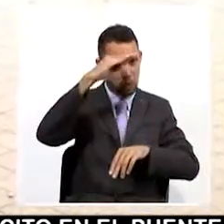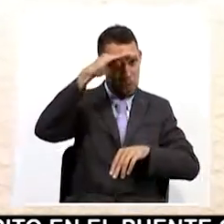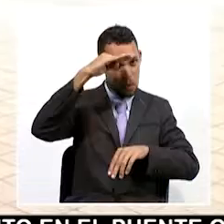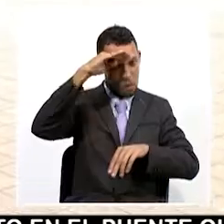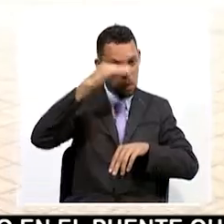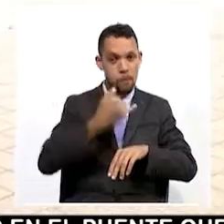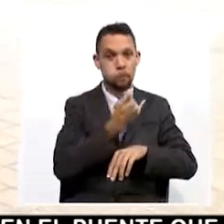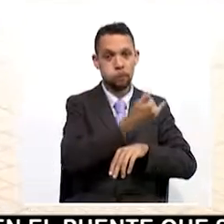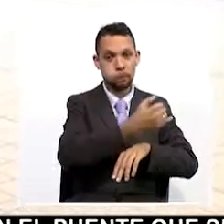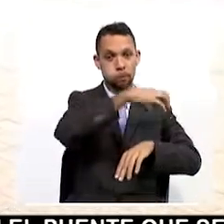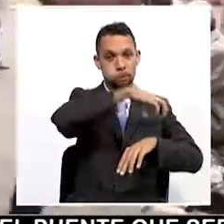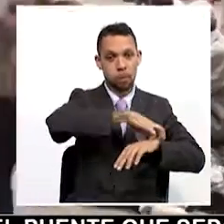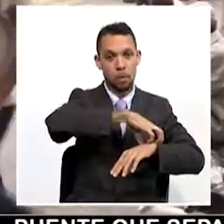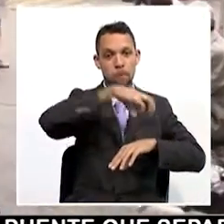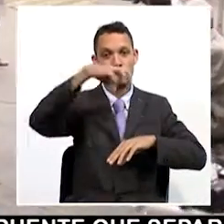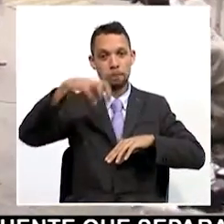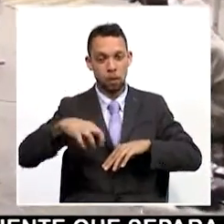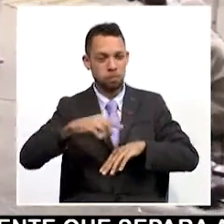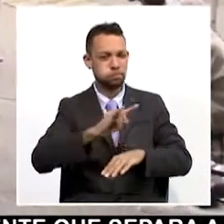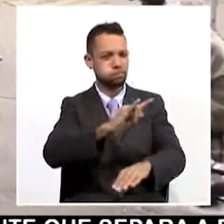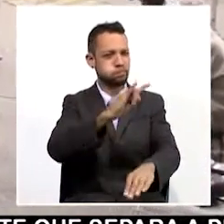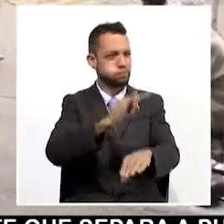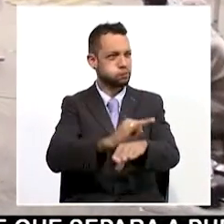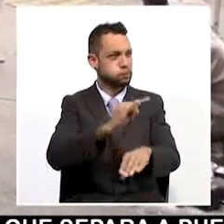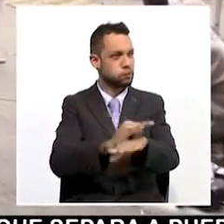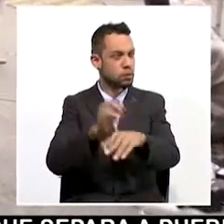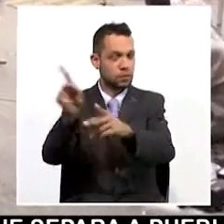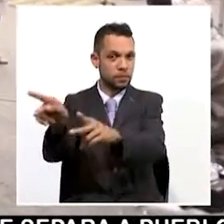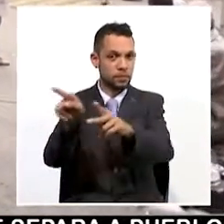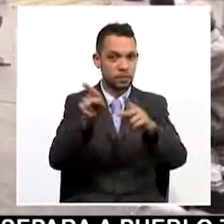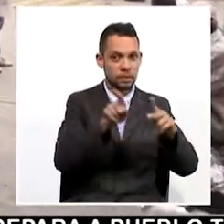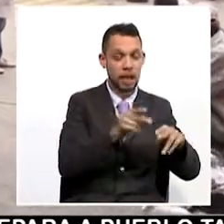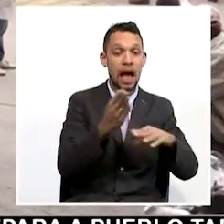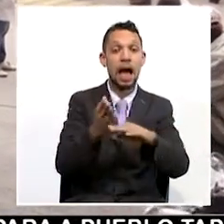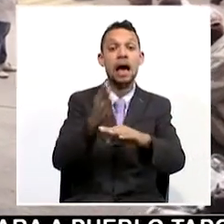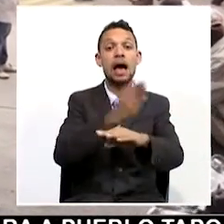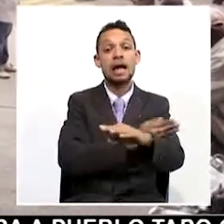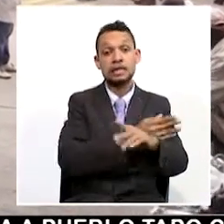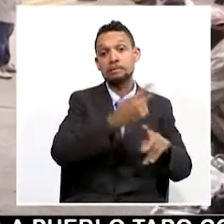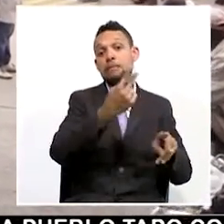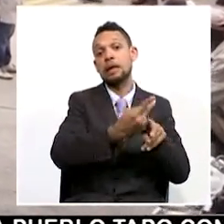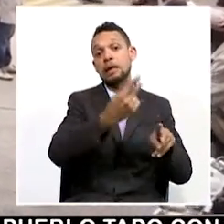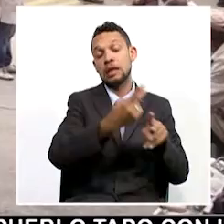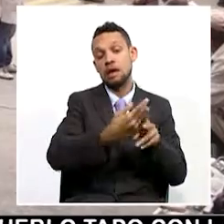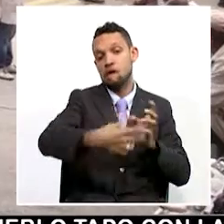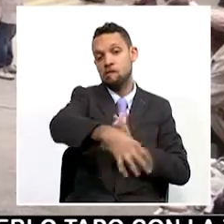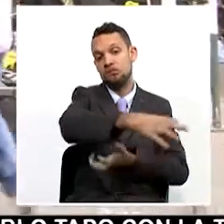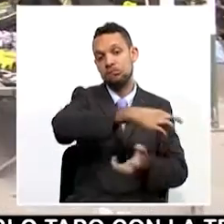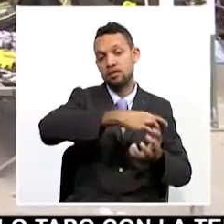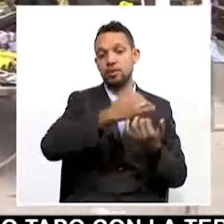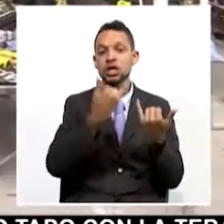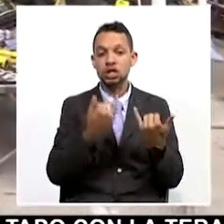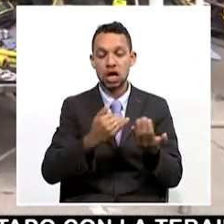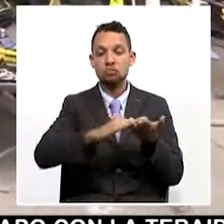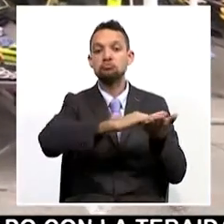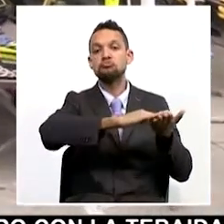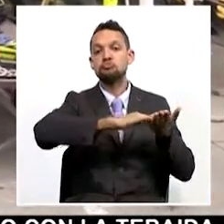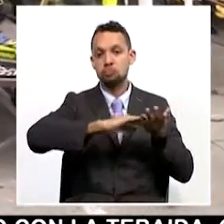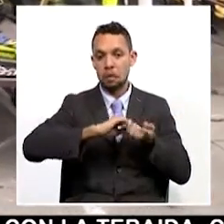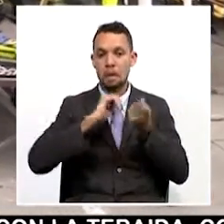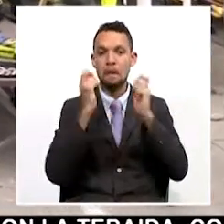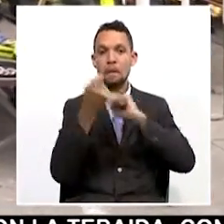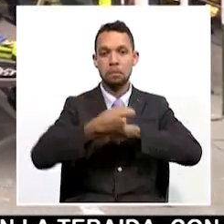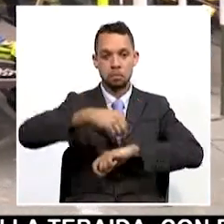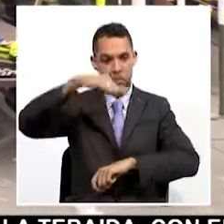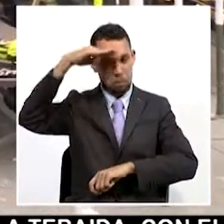puente, custodiando de esta manera este antiguo foco de inseguridad que ya está completamente blindado por las